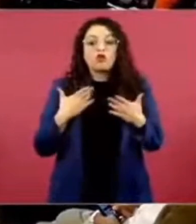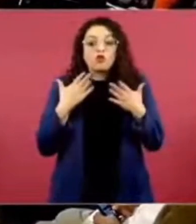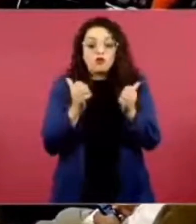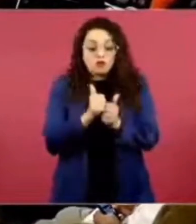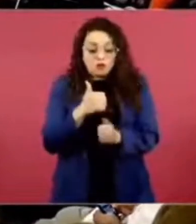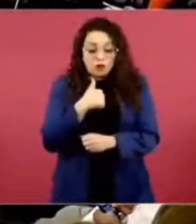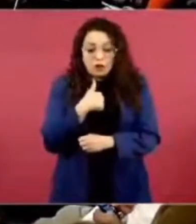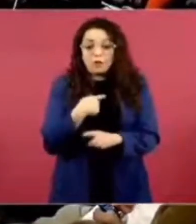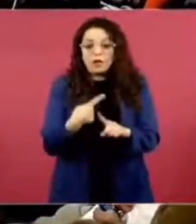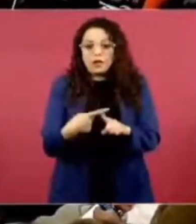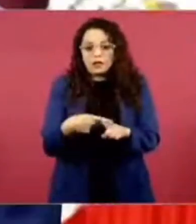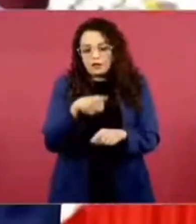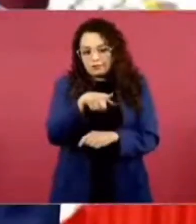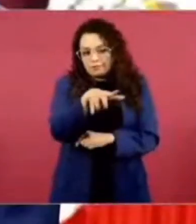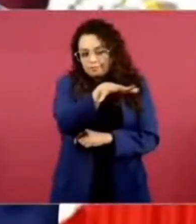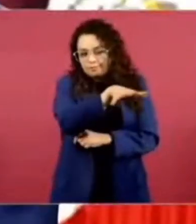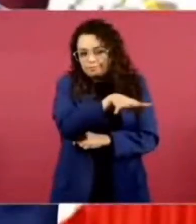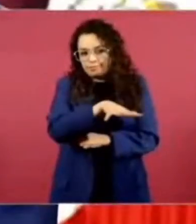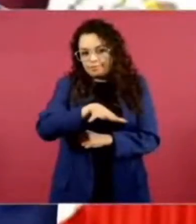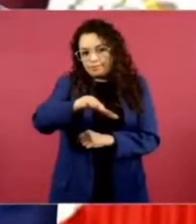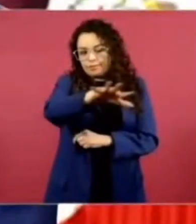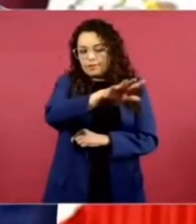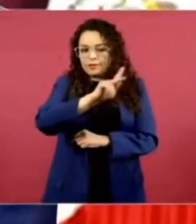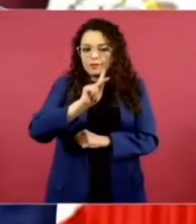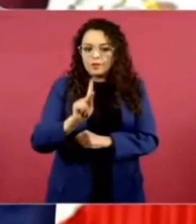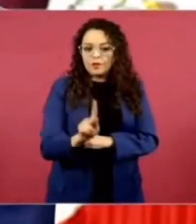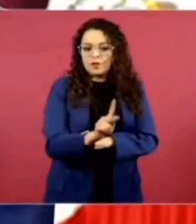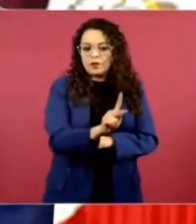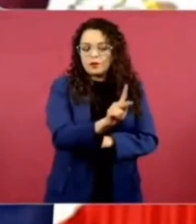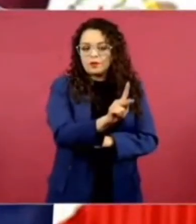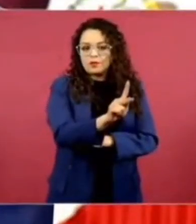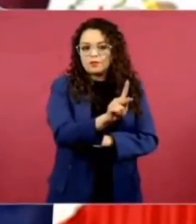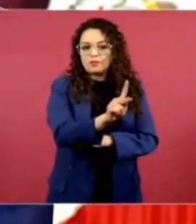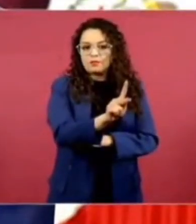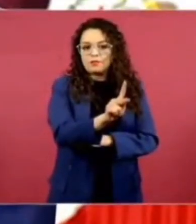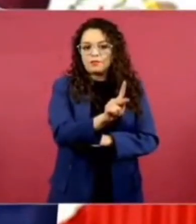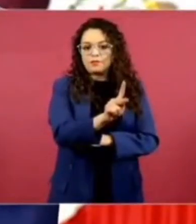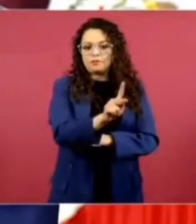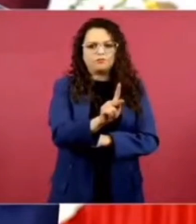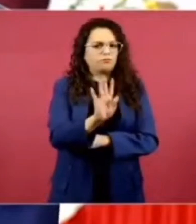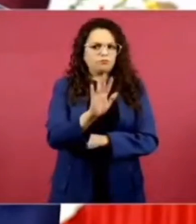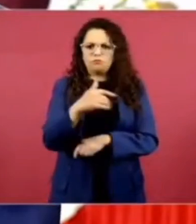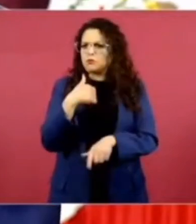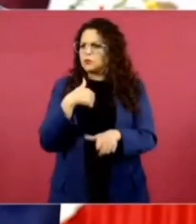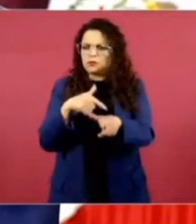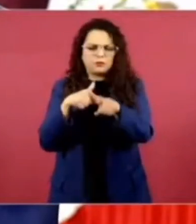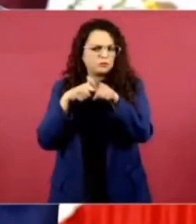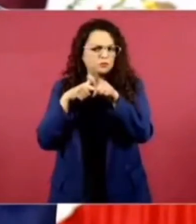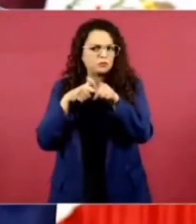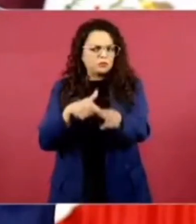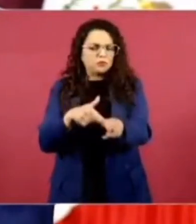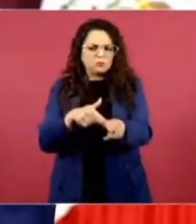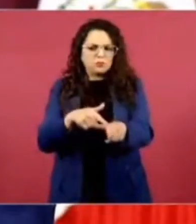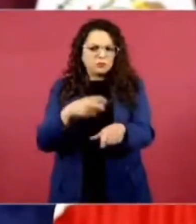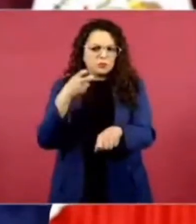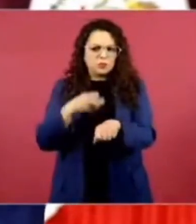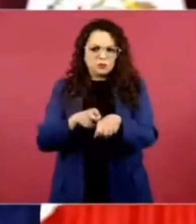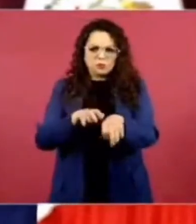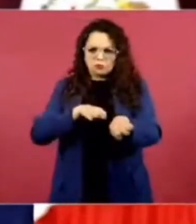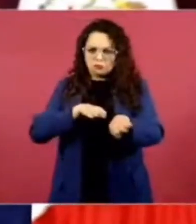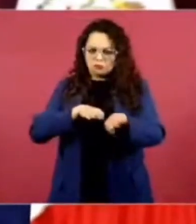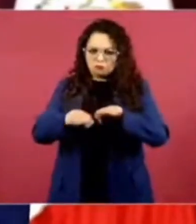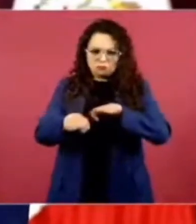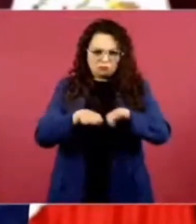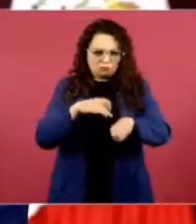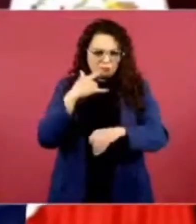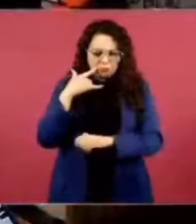vamos a seguir trabajando y sí